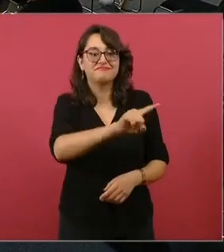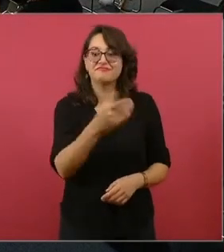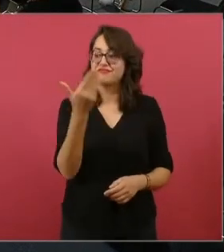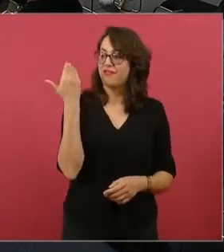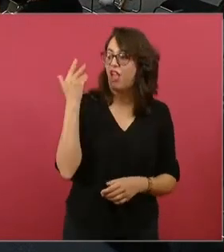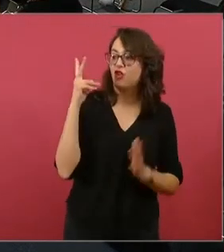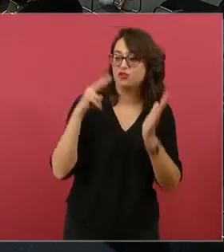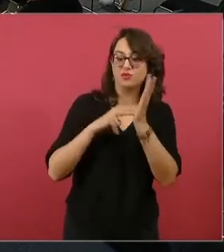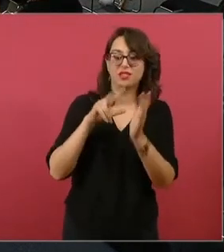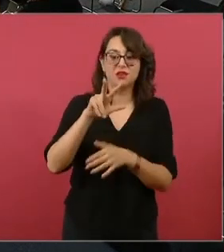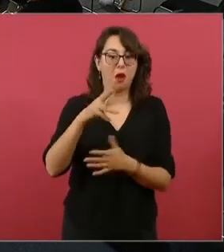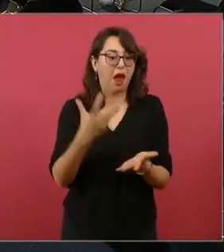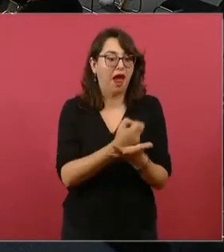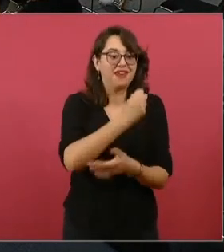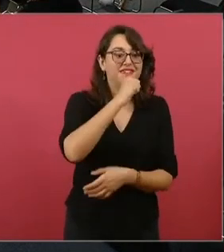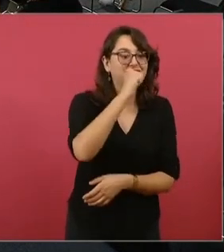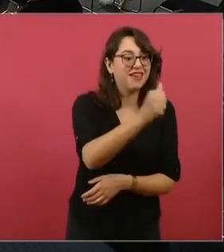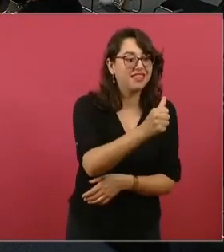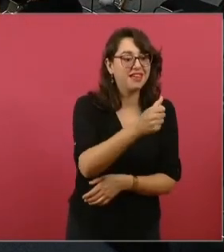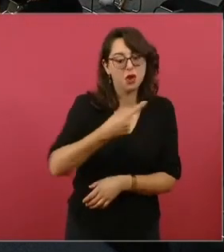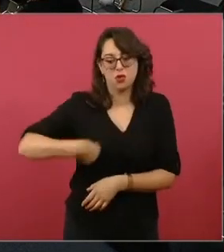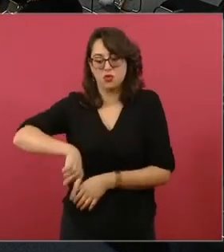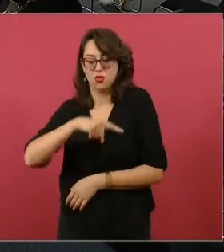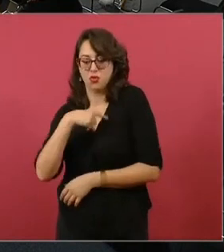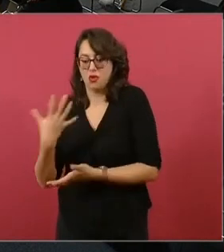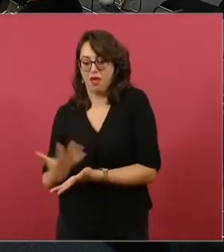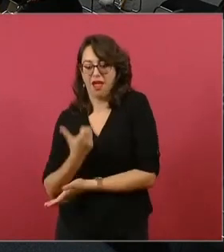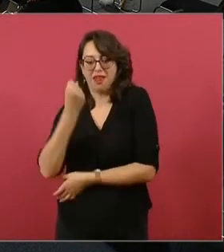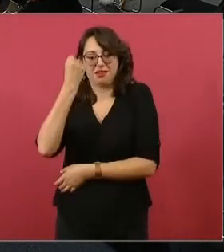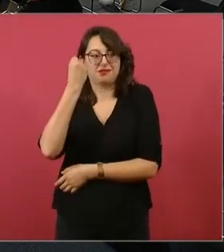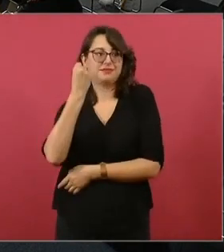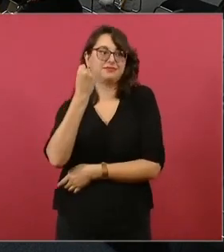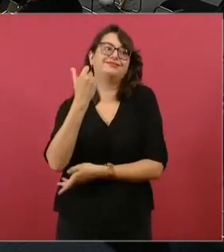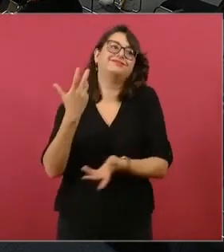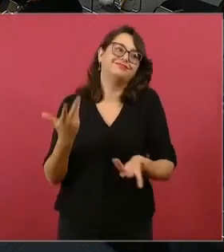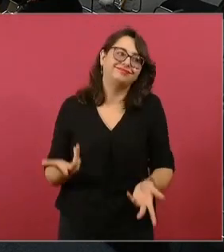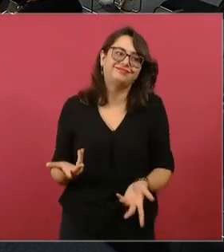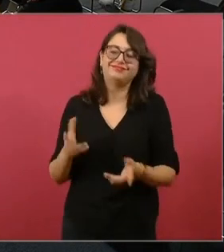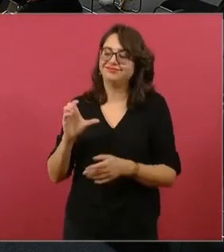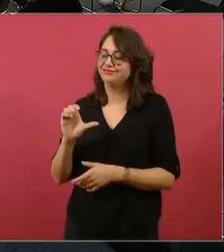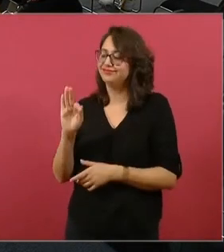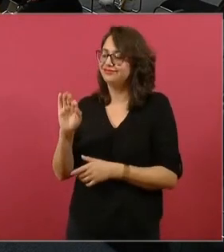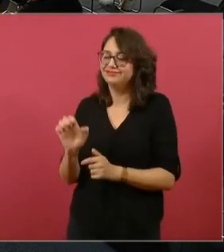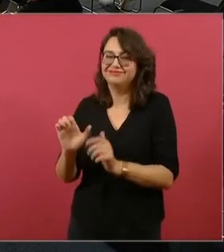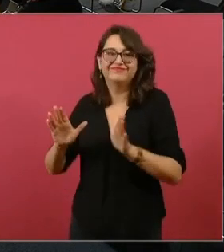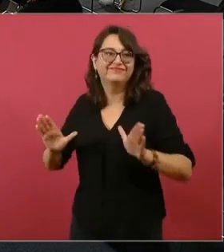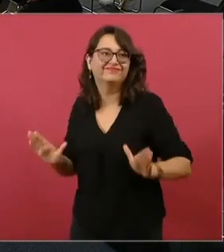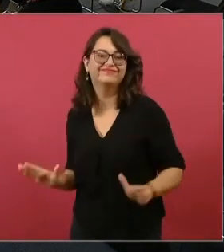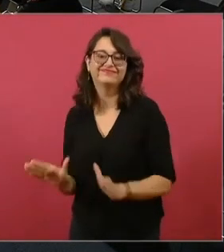Comisión Federal de Electricidad, pero eso les molesta mucho